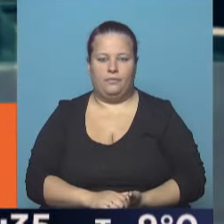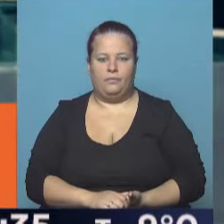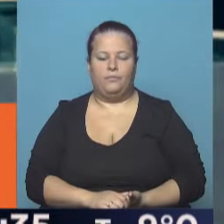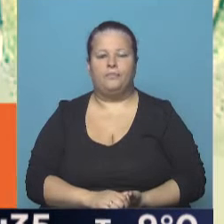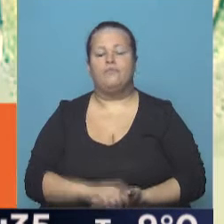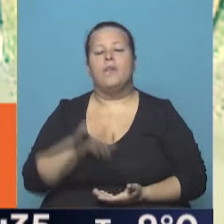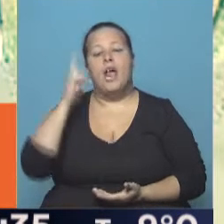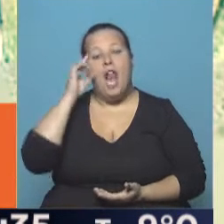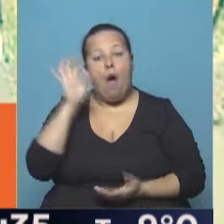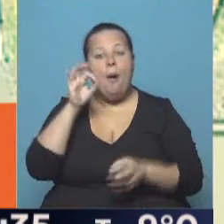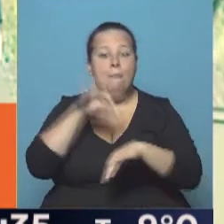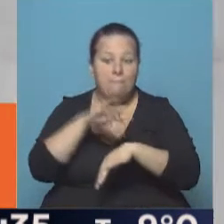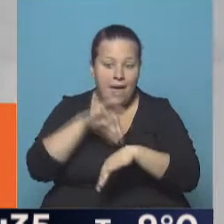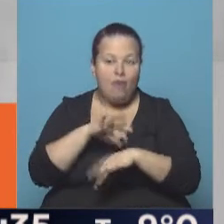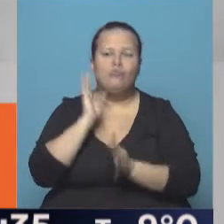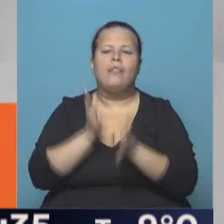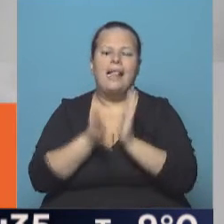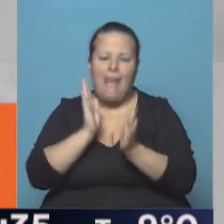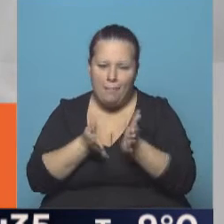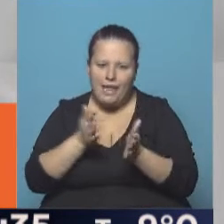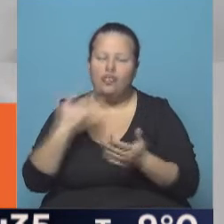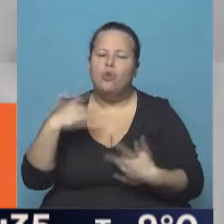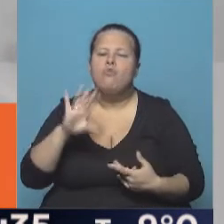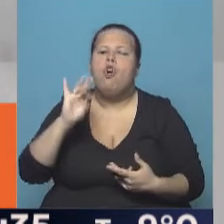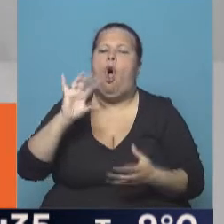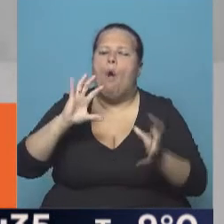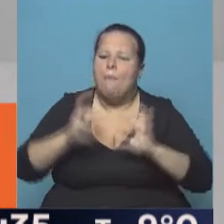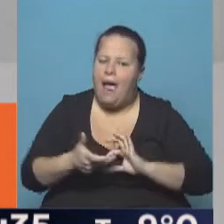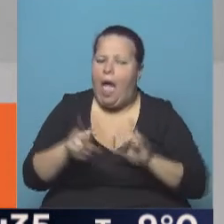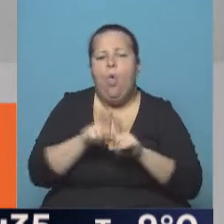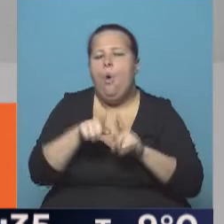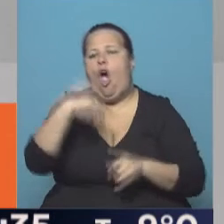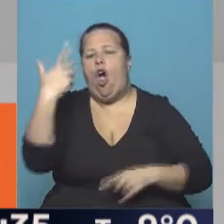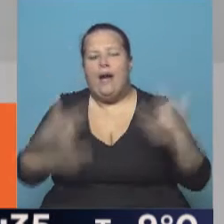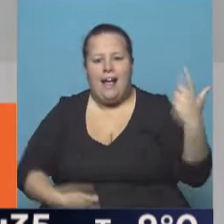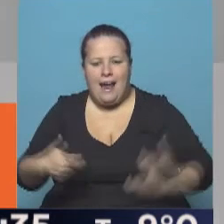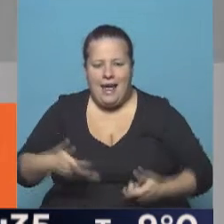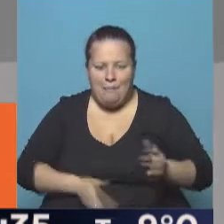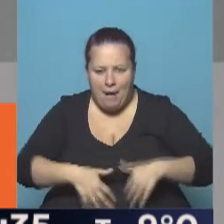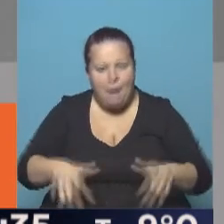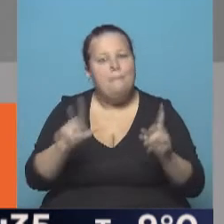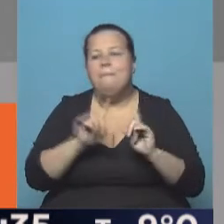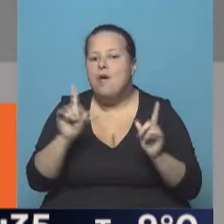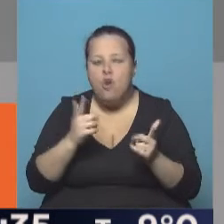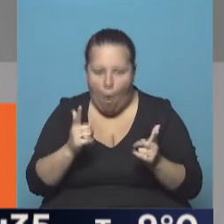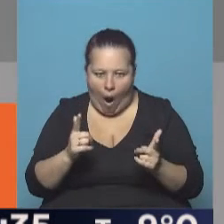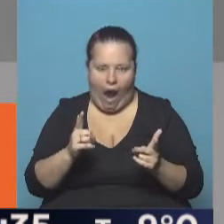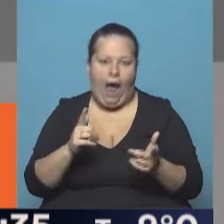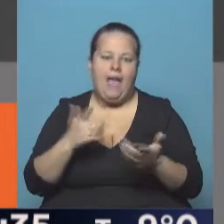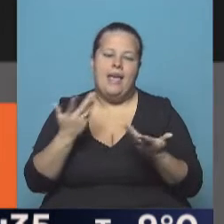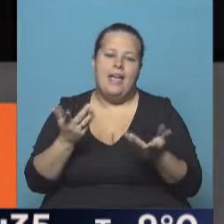Desde el punto de vista médico, es un tratamiento de alta complejidad, como cualquiera de fertilización in vitro, pero no conlleva